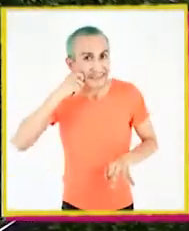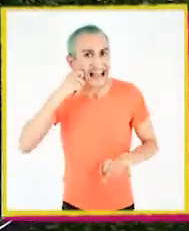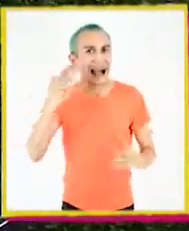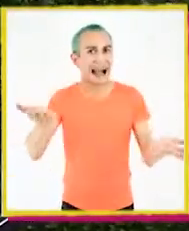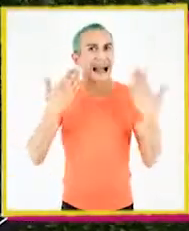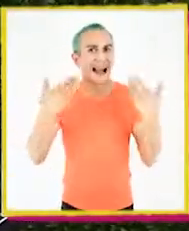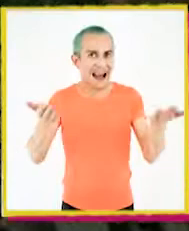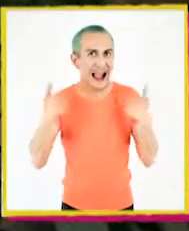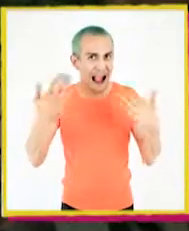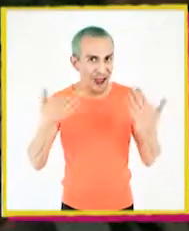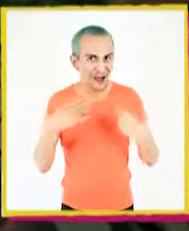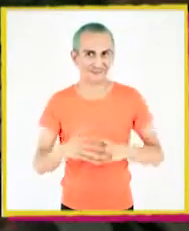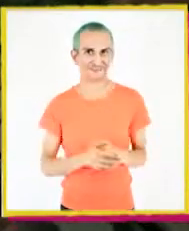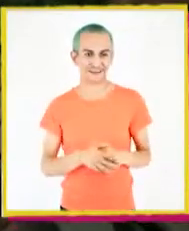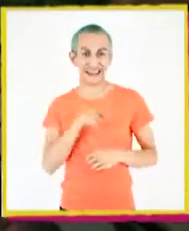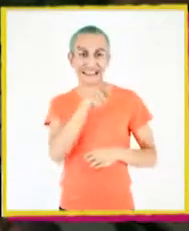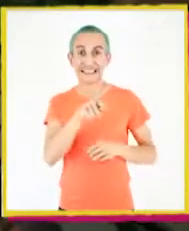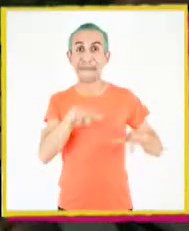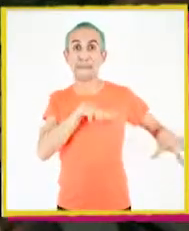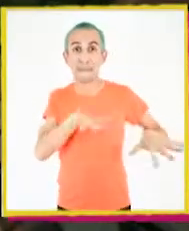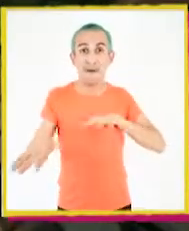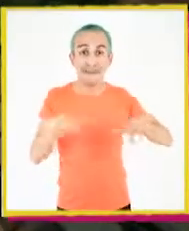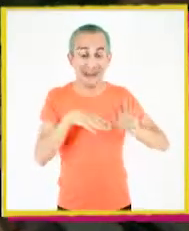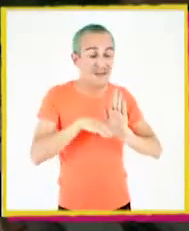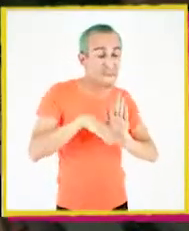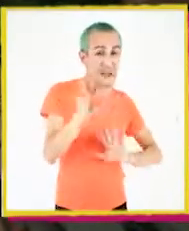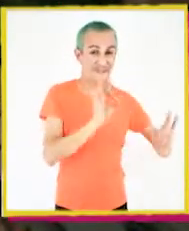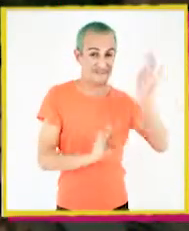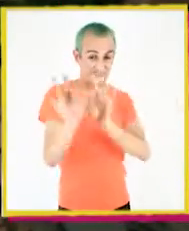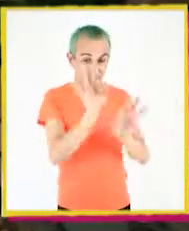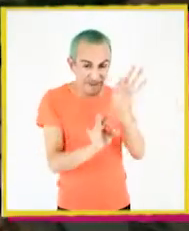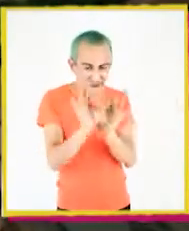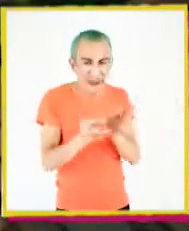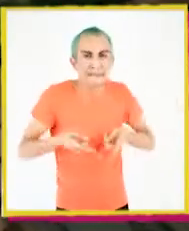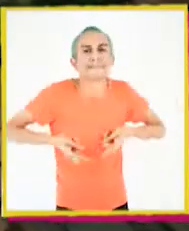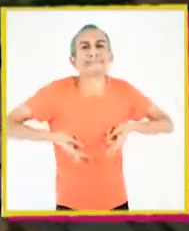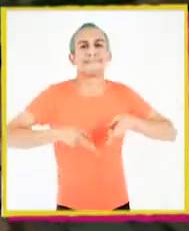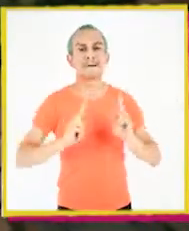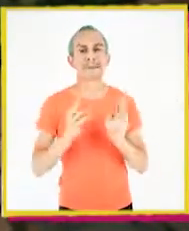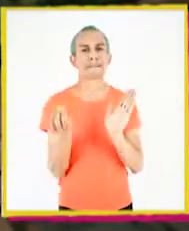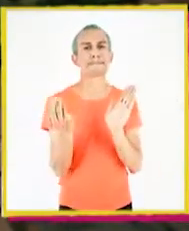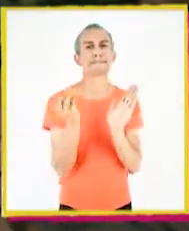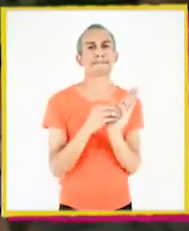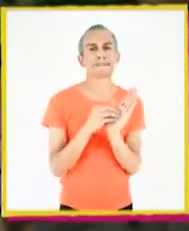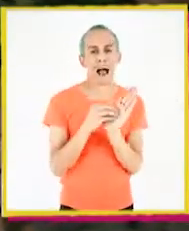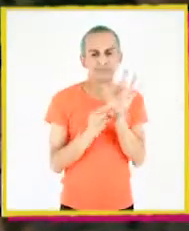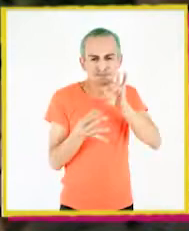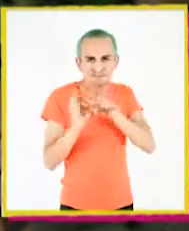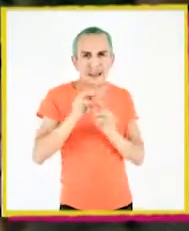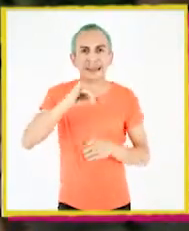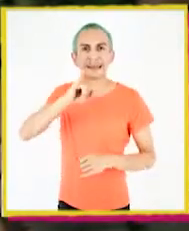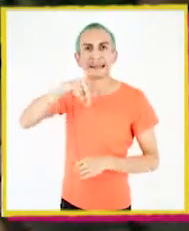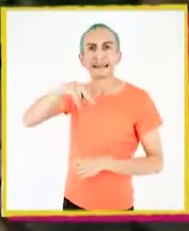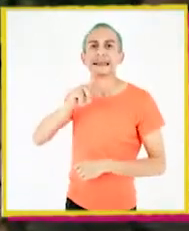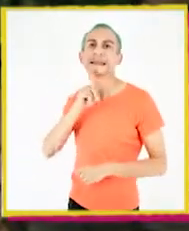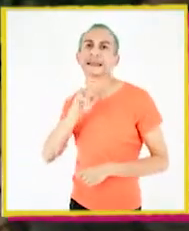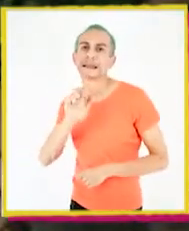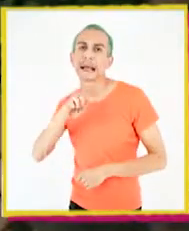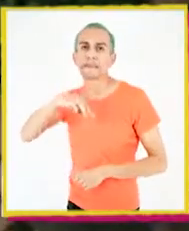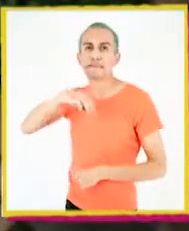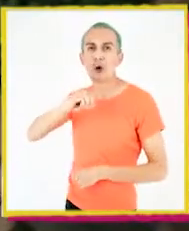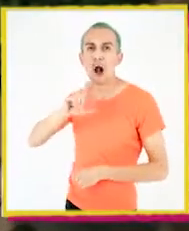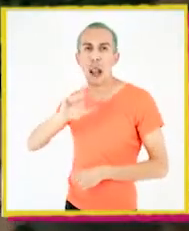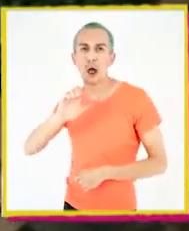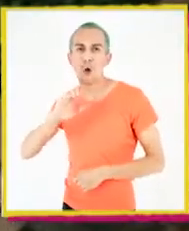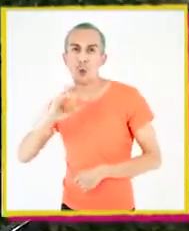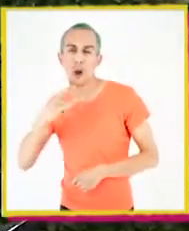decir, calor. Claro, y ese movimiento mayor permite más espacio intermolecular, que permite